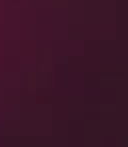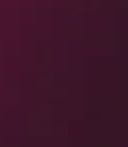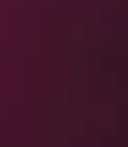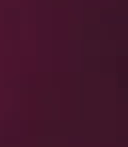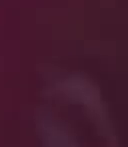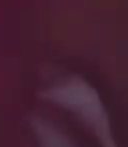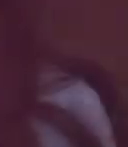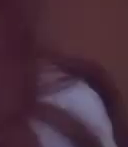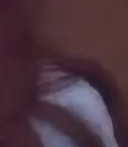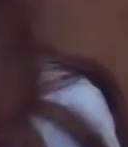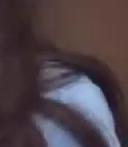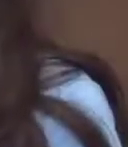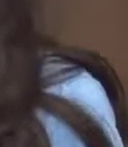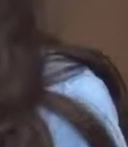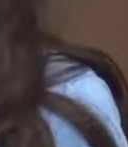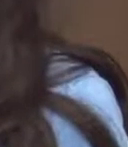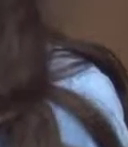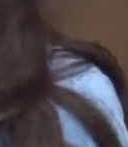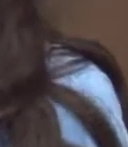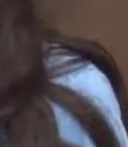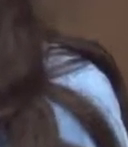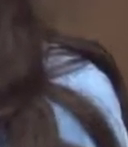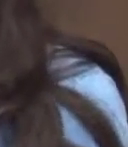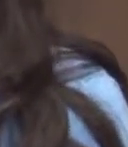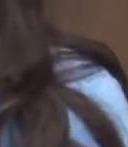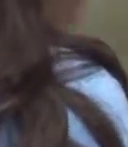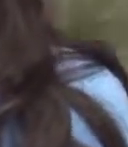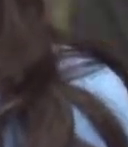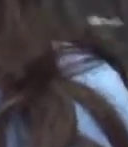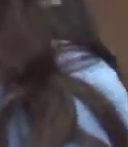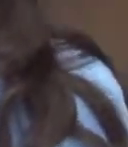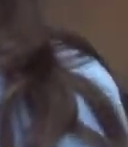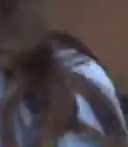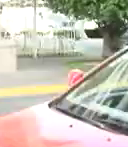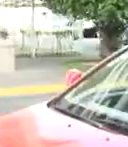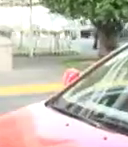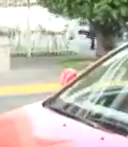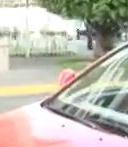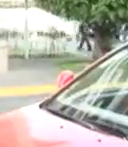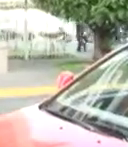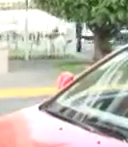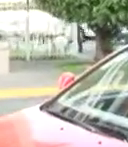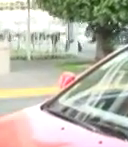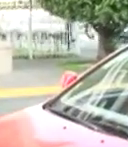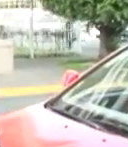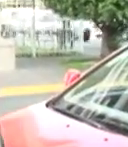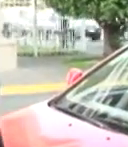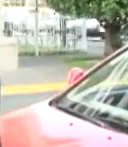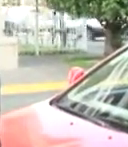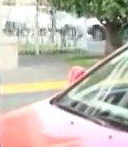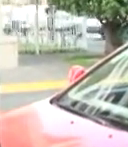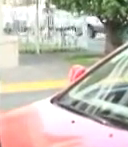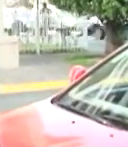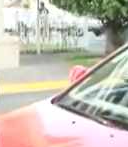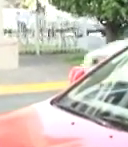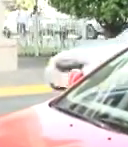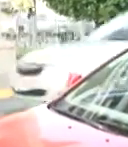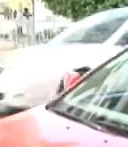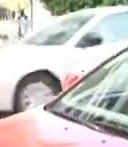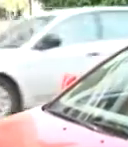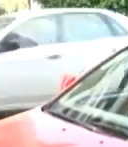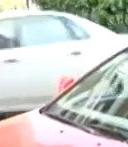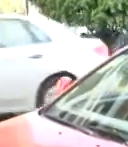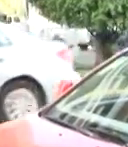veamos considera usted que Costa Rica es gobernable o ingobernable pienso que